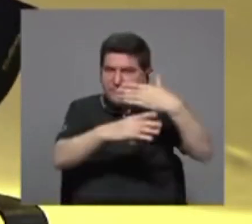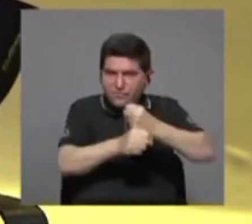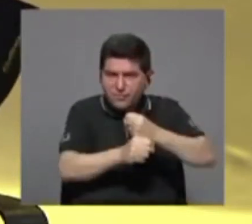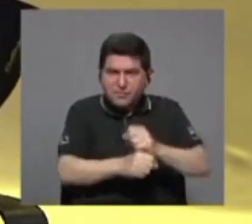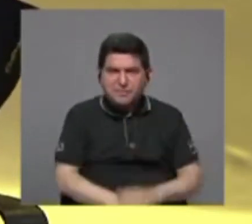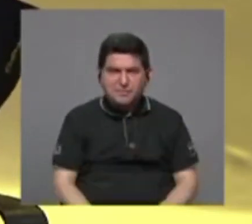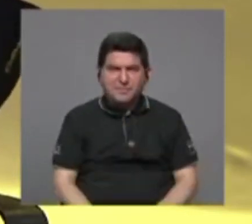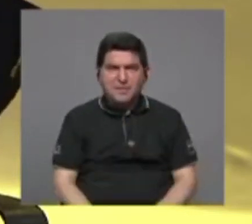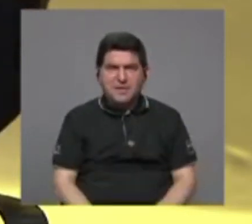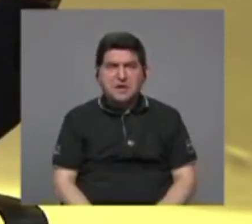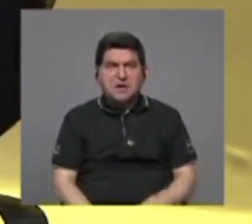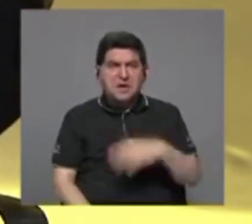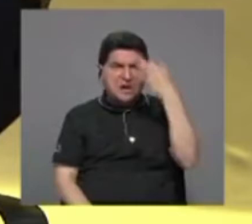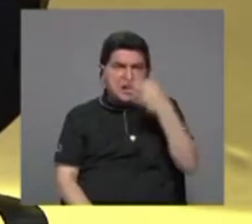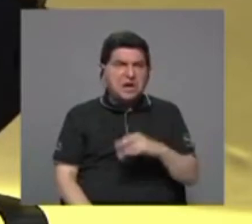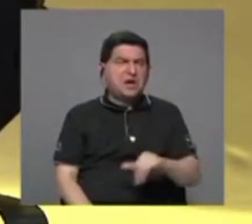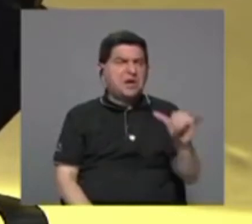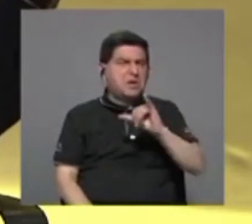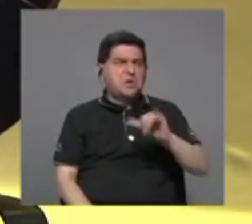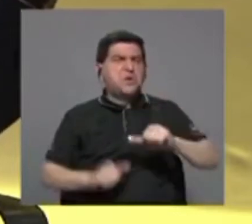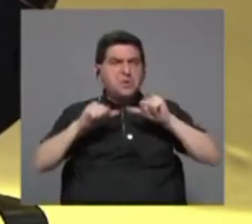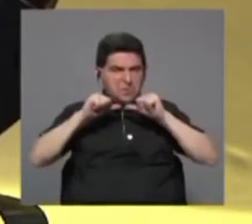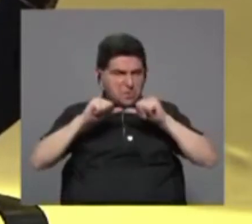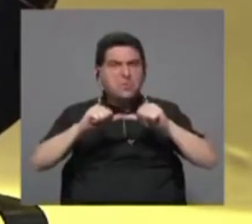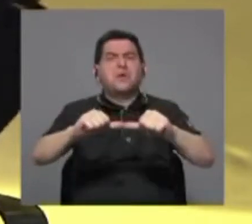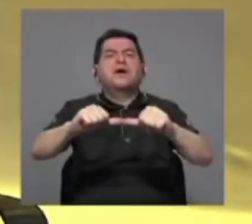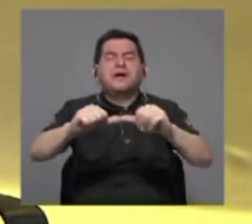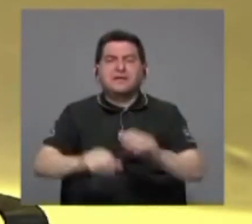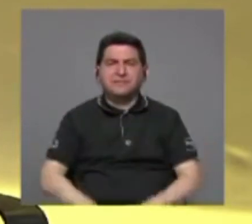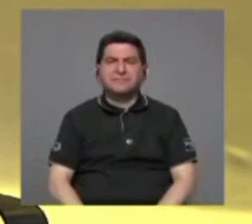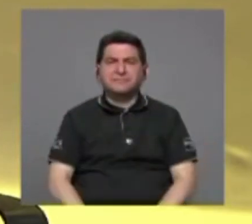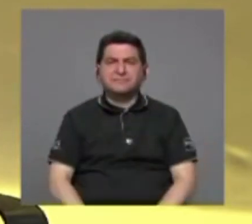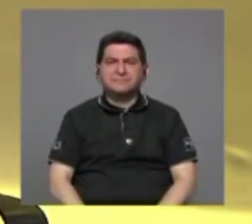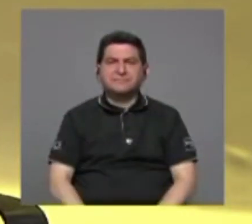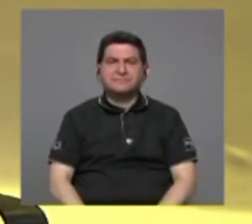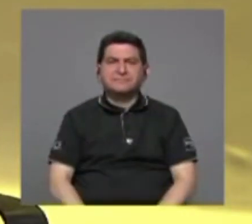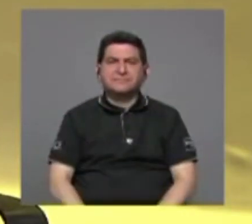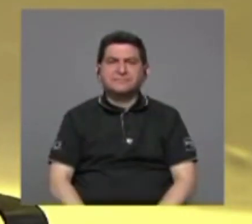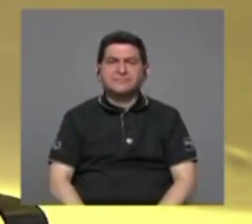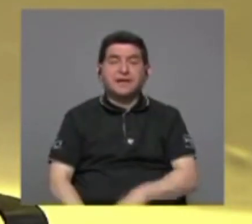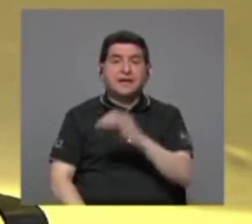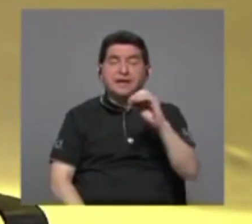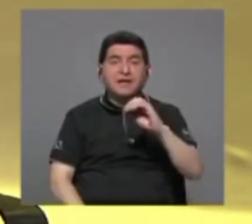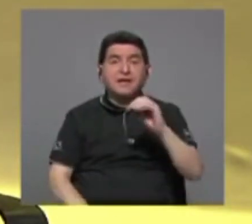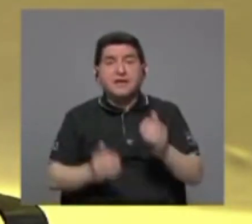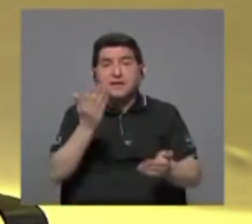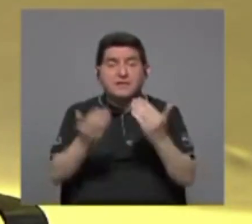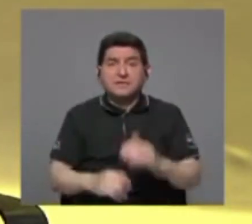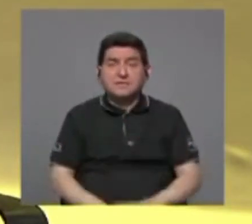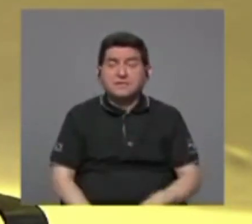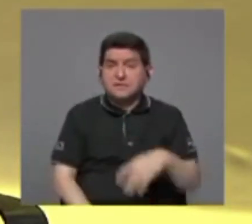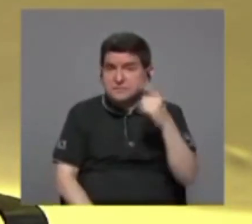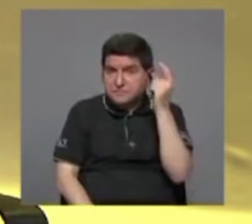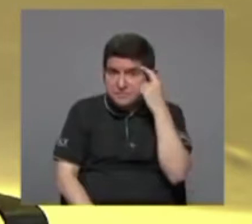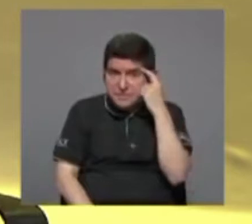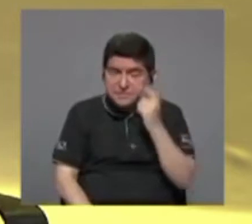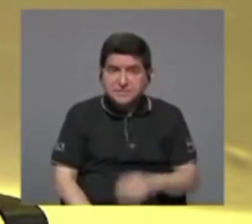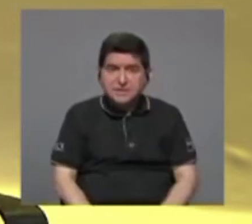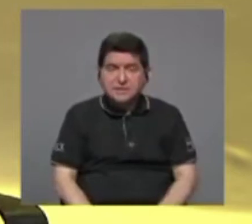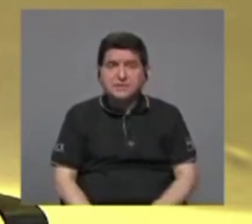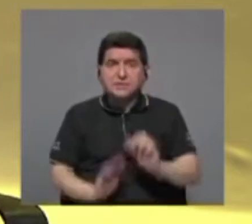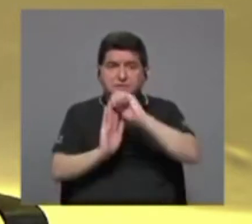se quedarían como están, y digamos las constituciones tanto del Reino